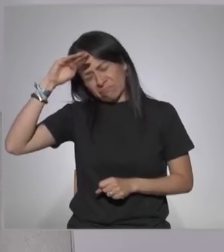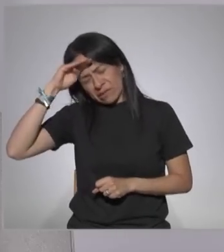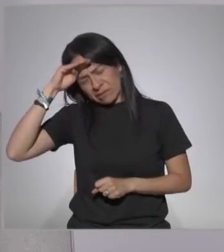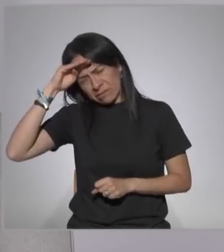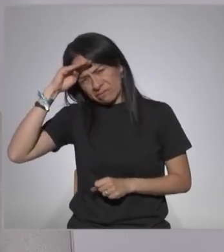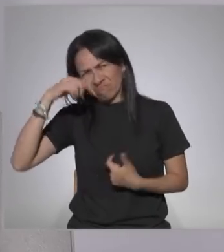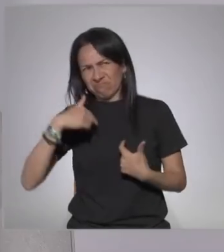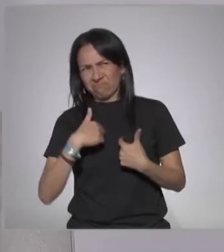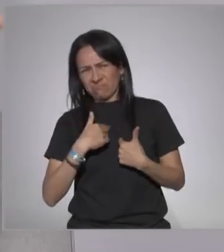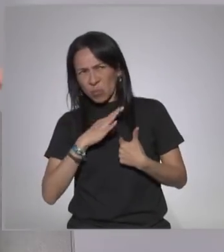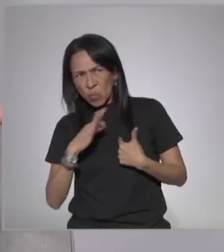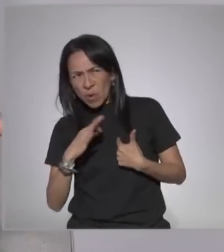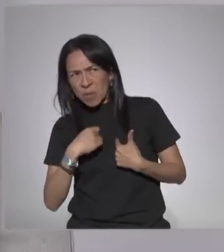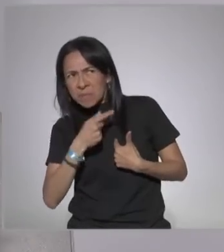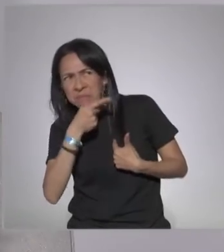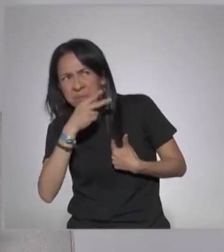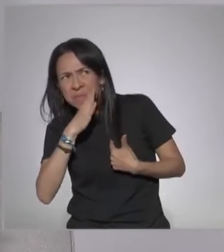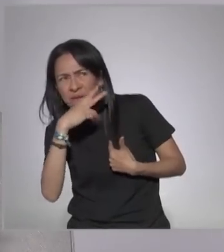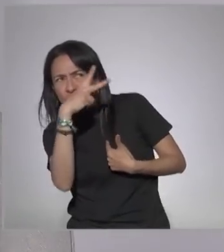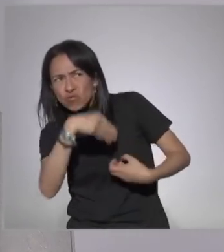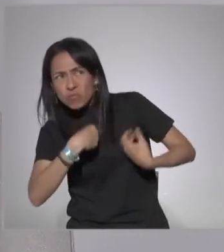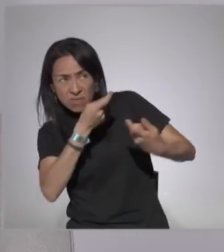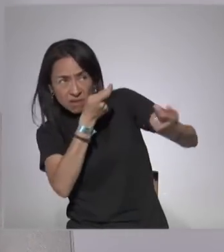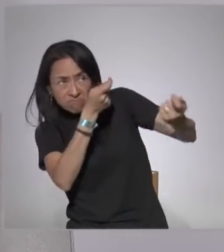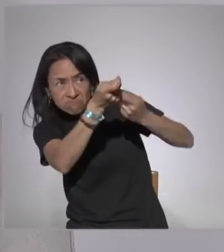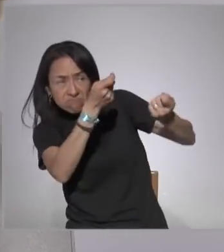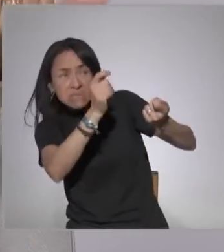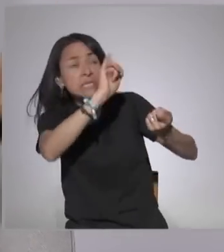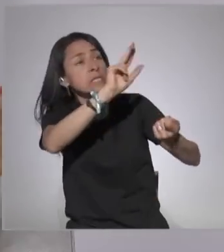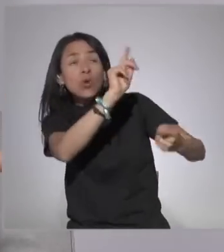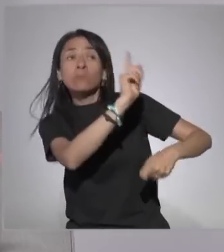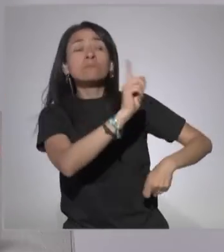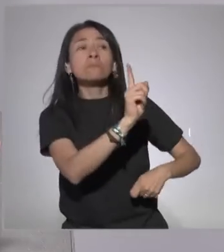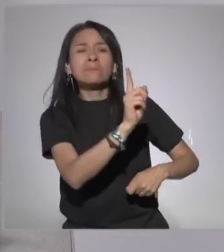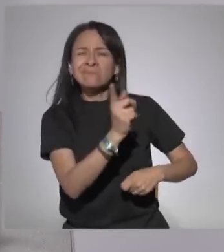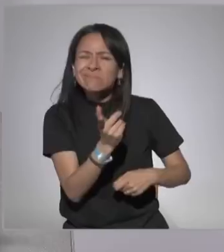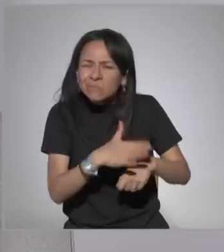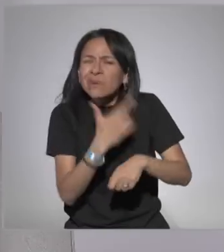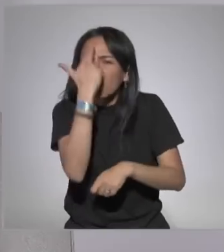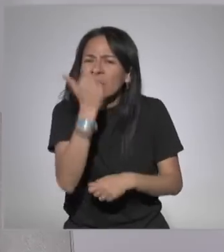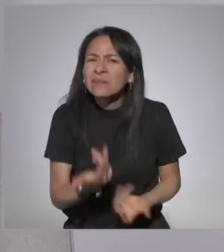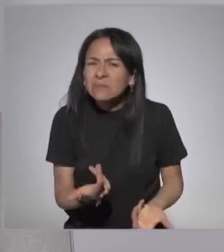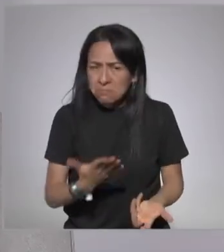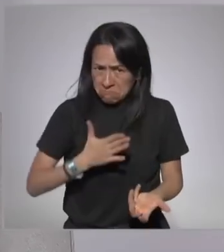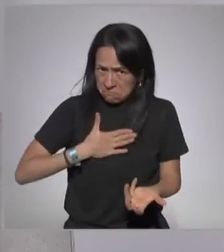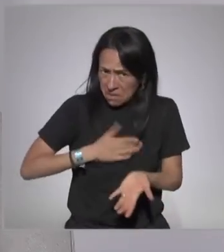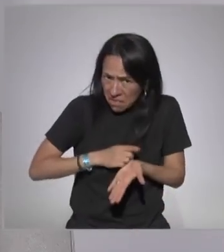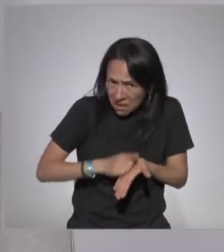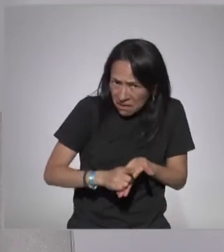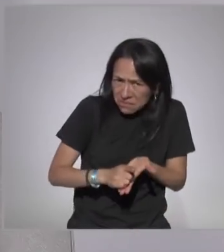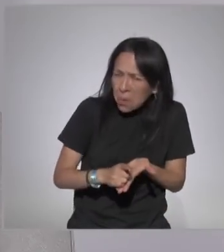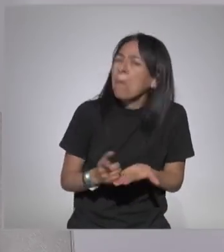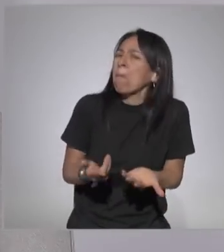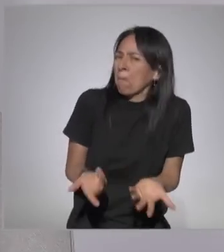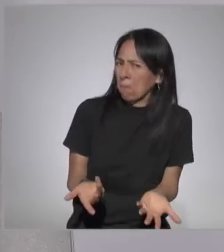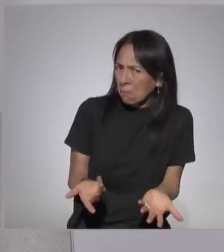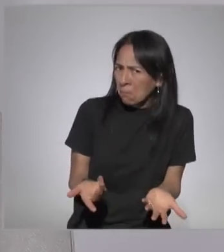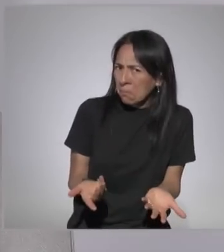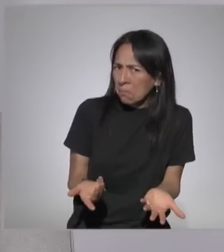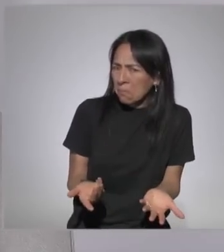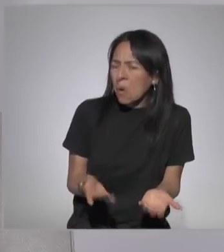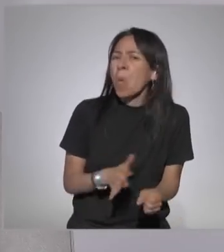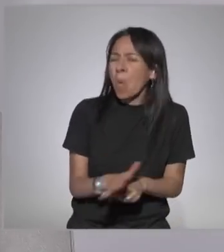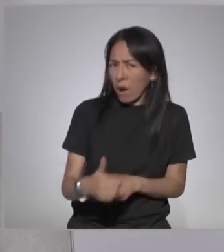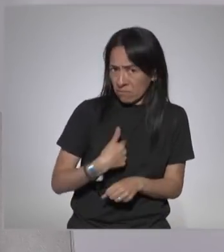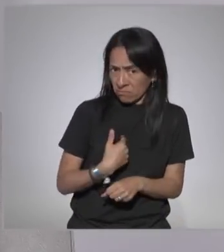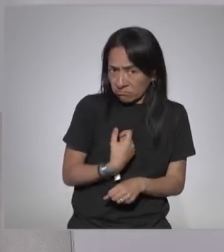de nuestras madres? O sea, ¿cómo por qué? ¿Qué derecho tenemos a hacer eso? ¿En dónde